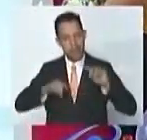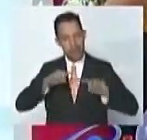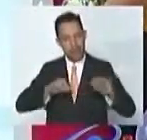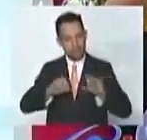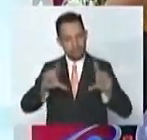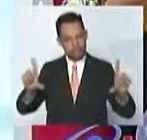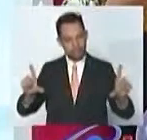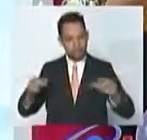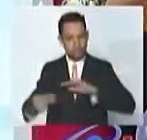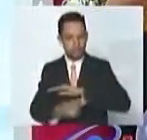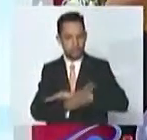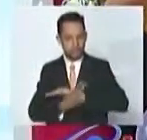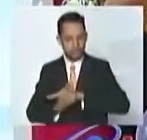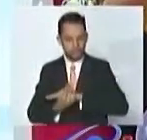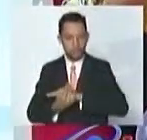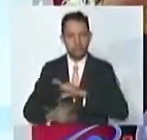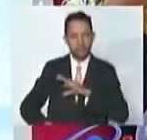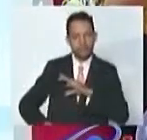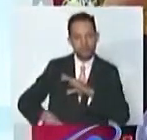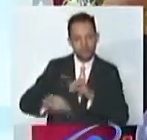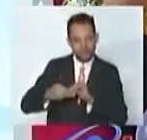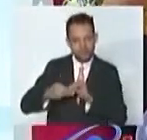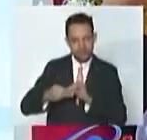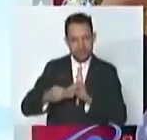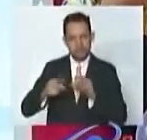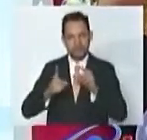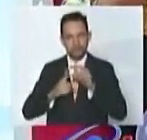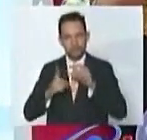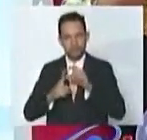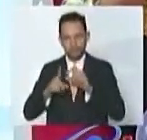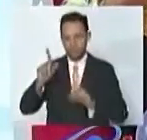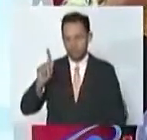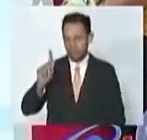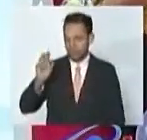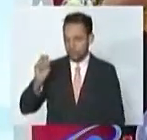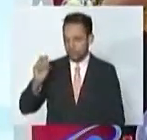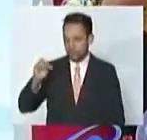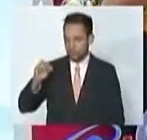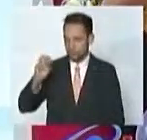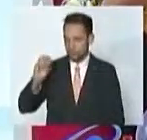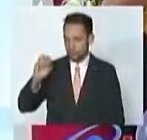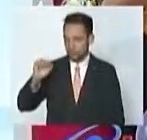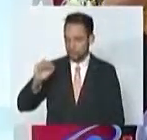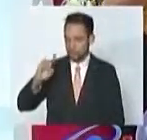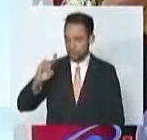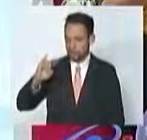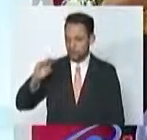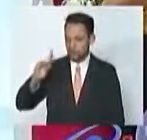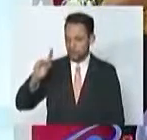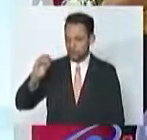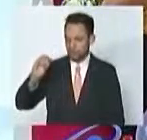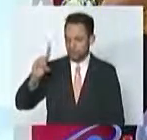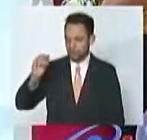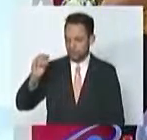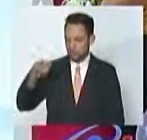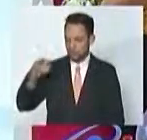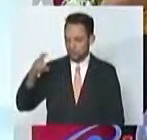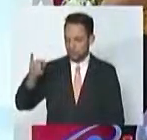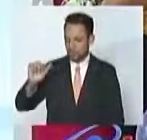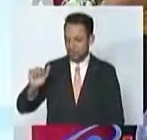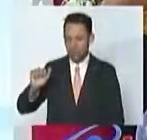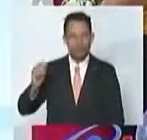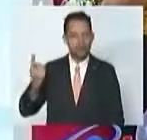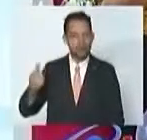La fonoaudiología es un área de la salud que está dedicada a trabajar todo lo que es